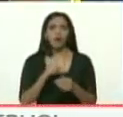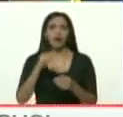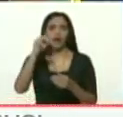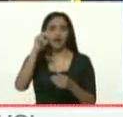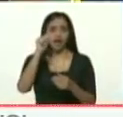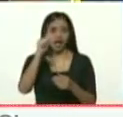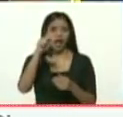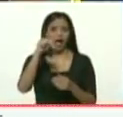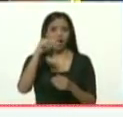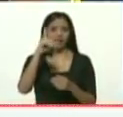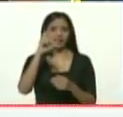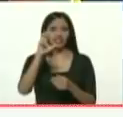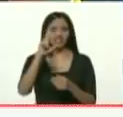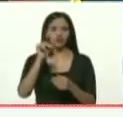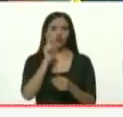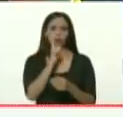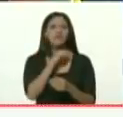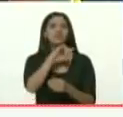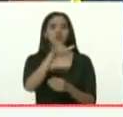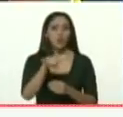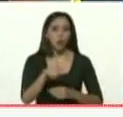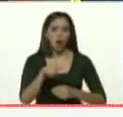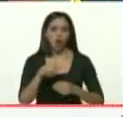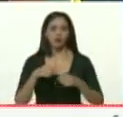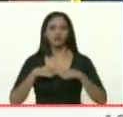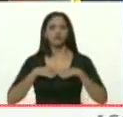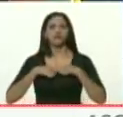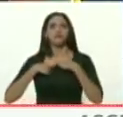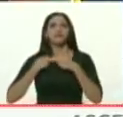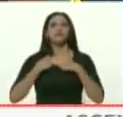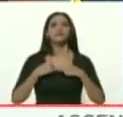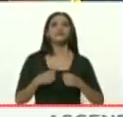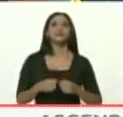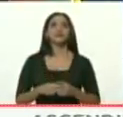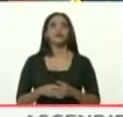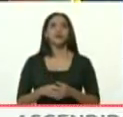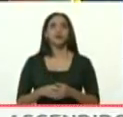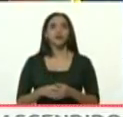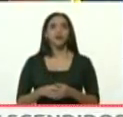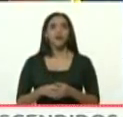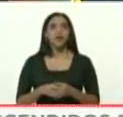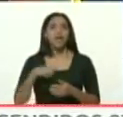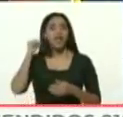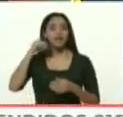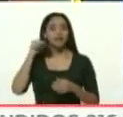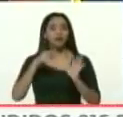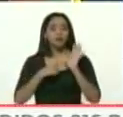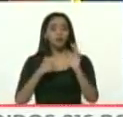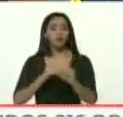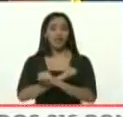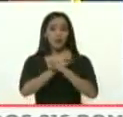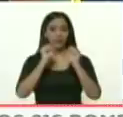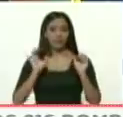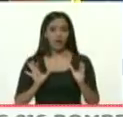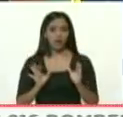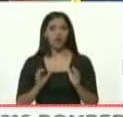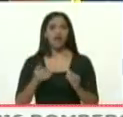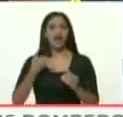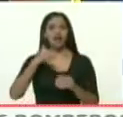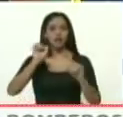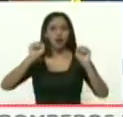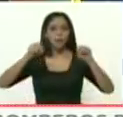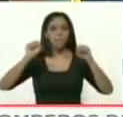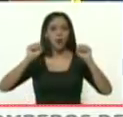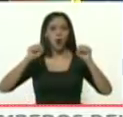Xavier Cedeño García, de 21 años. En el video que se mostró en la mañana, aparece una moto con